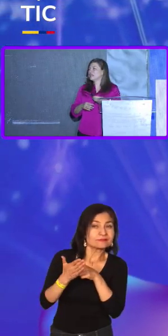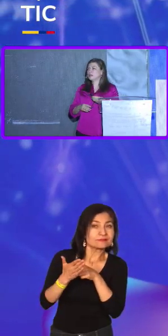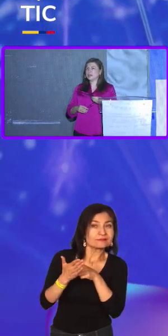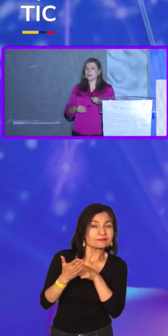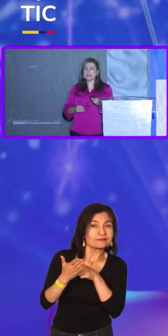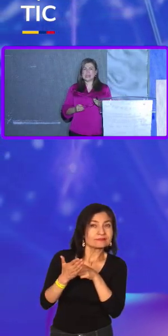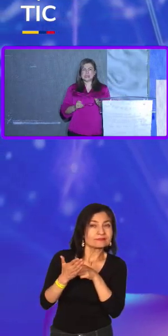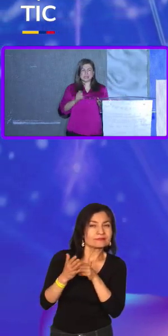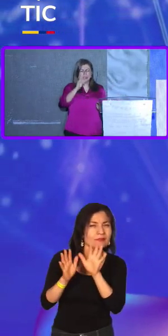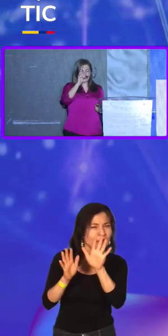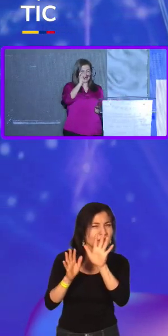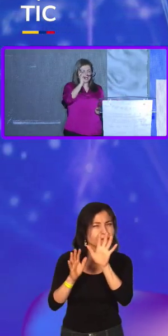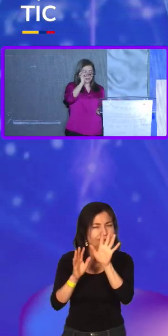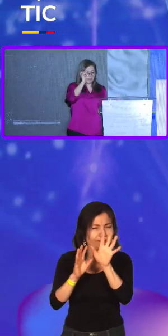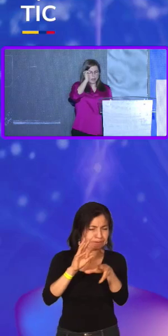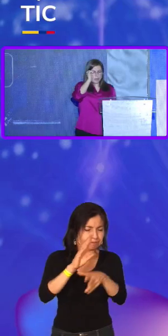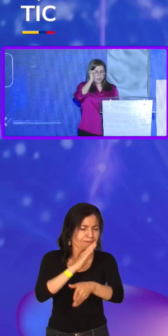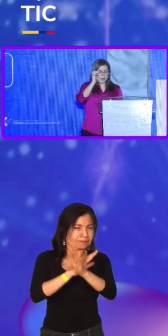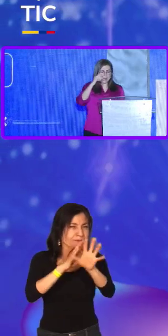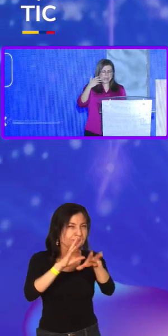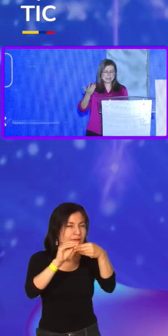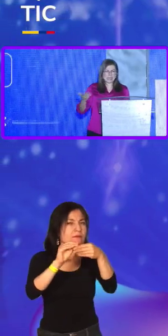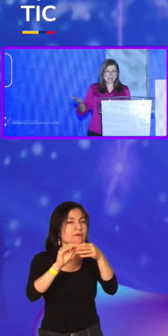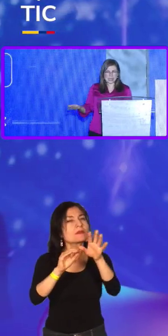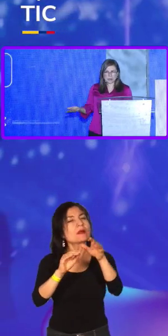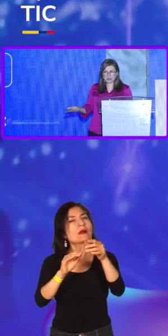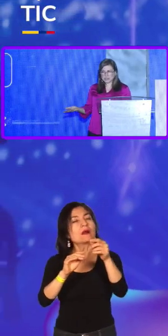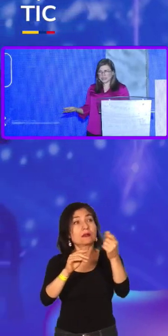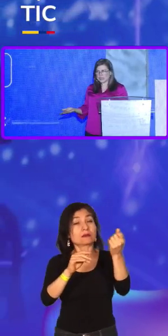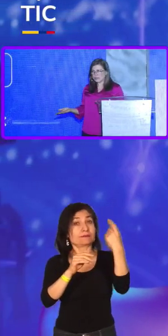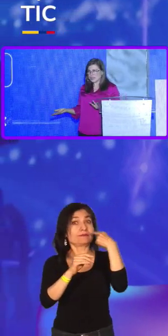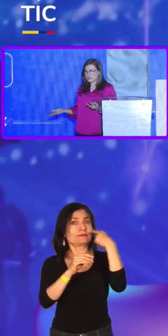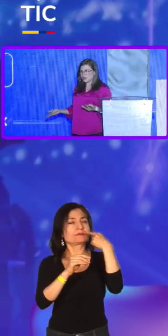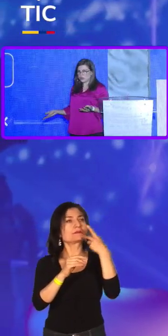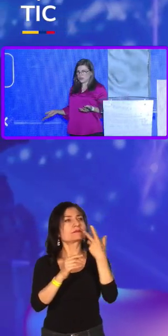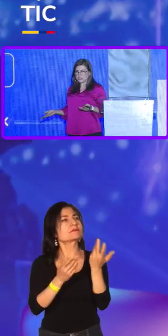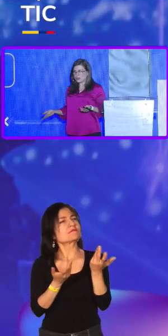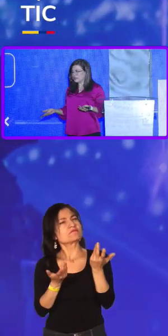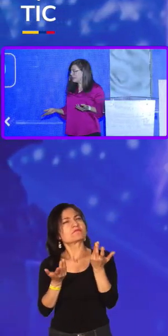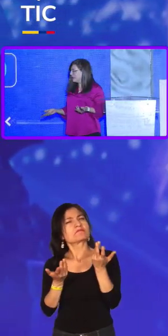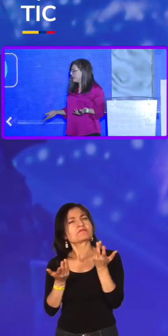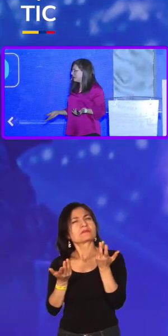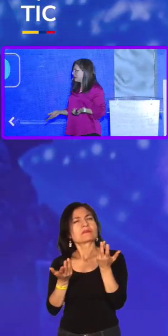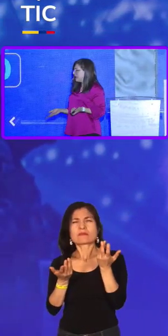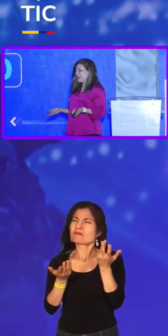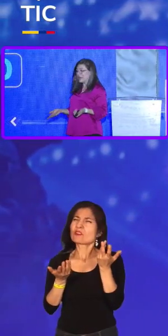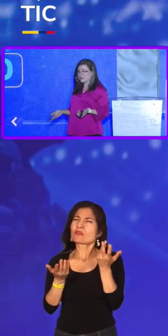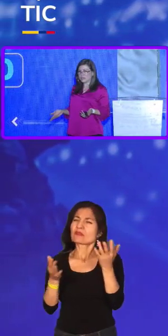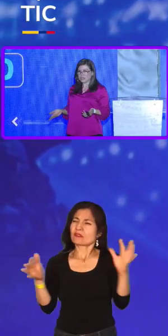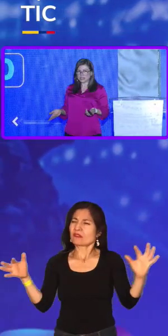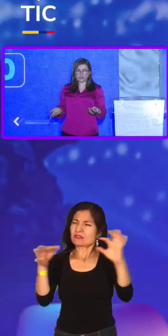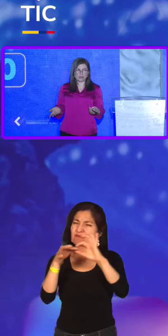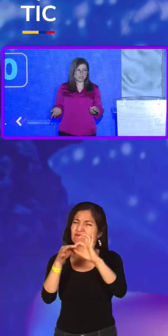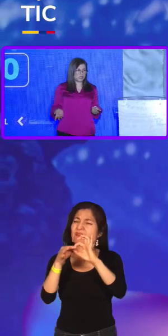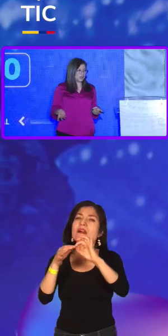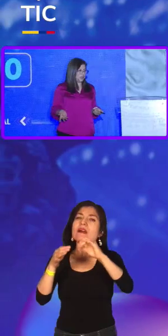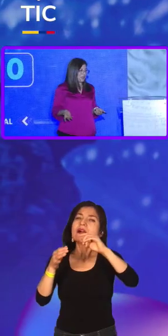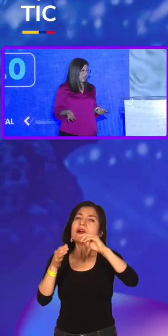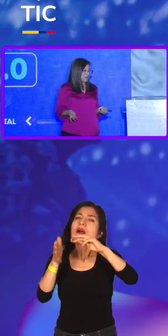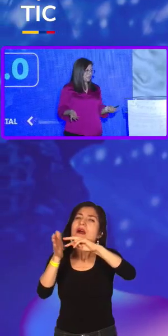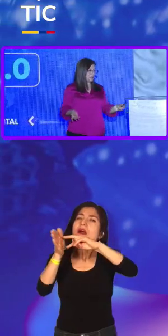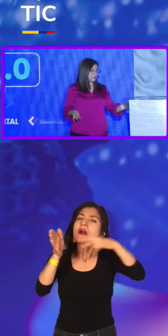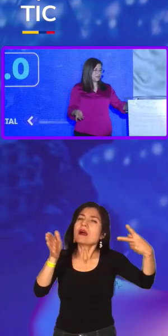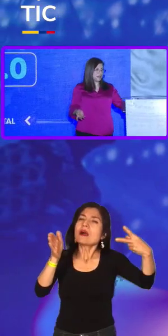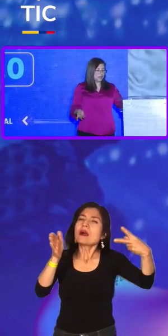la siguiente pregunta es que nos dicen, ¿por qué es que queremos tener un destino turístico inteligente? ¿Qué es un destino